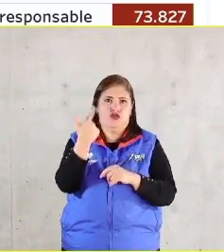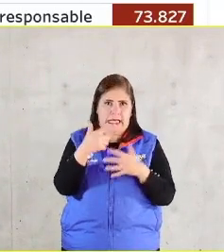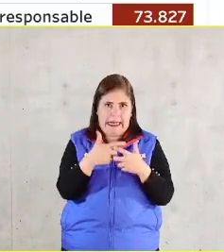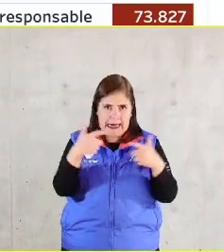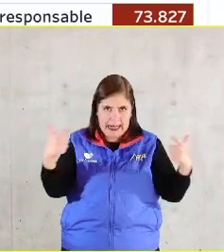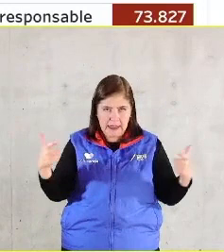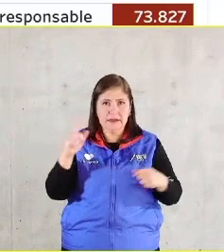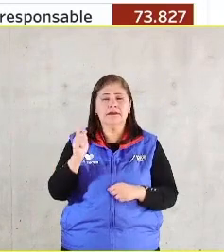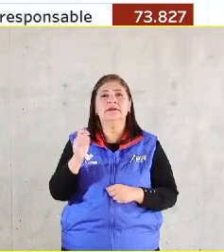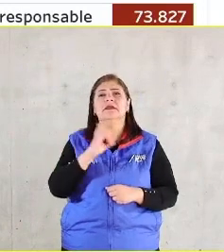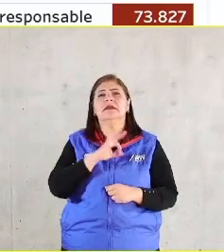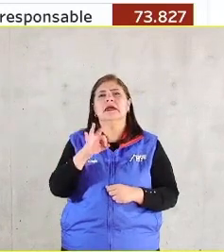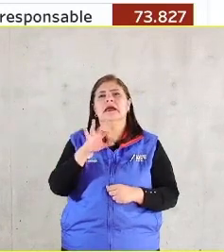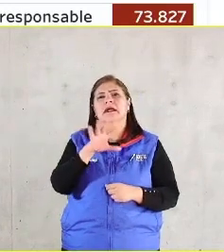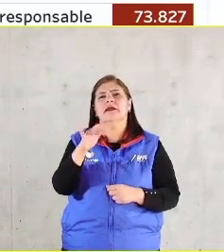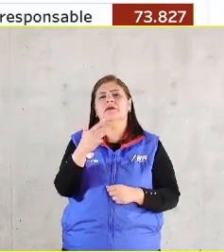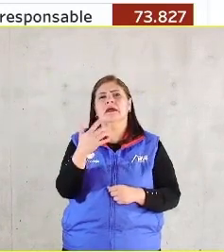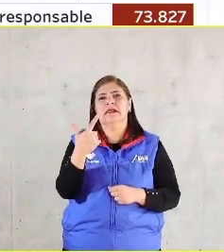557